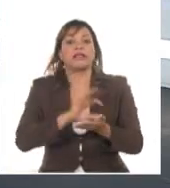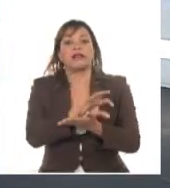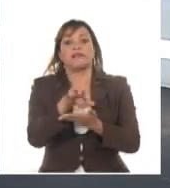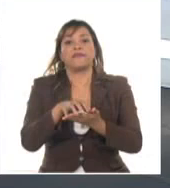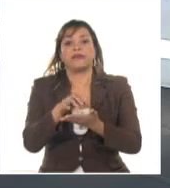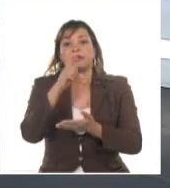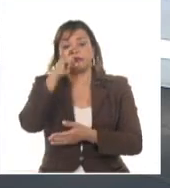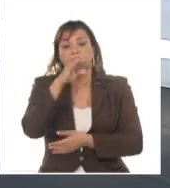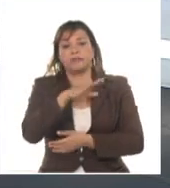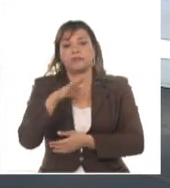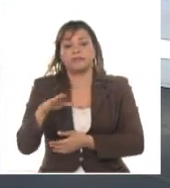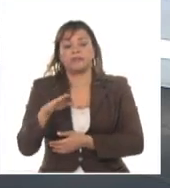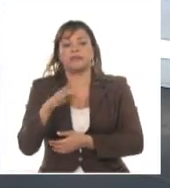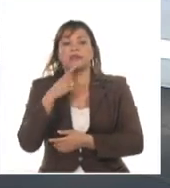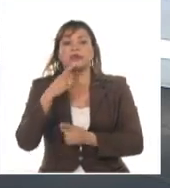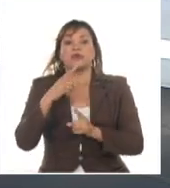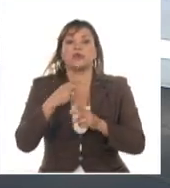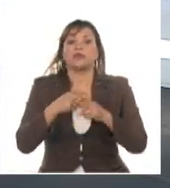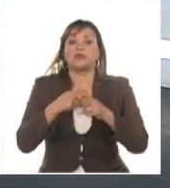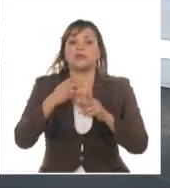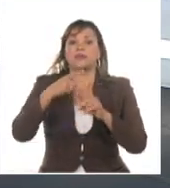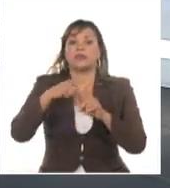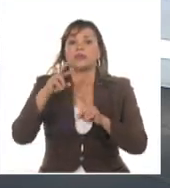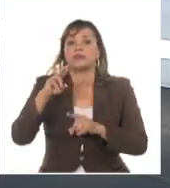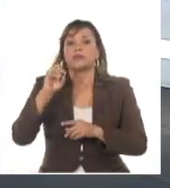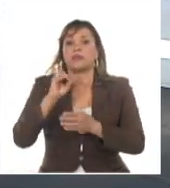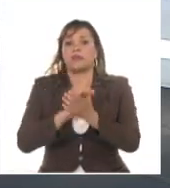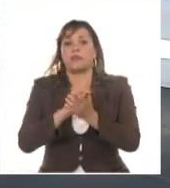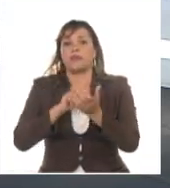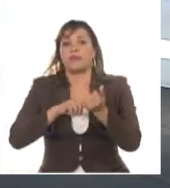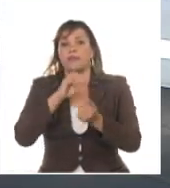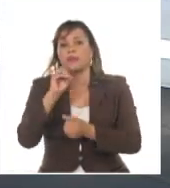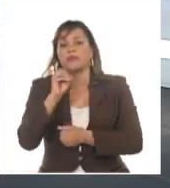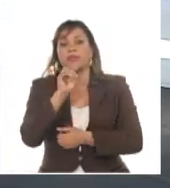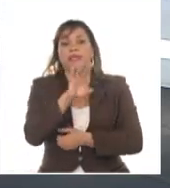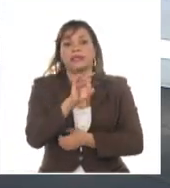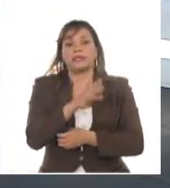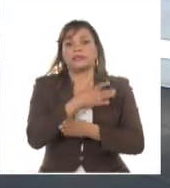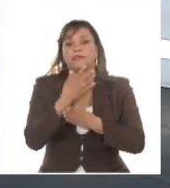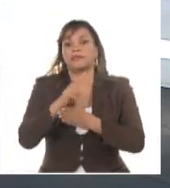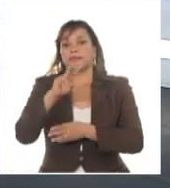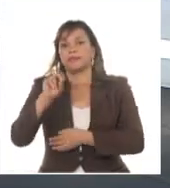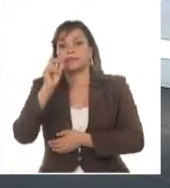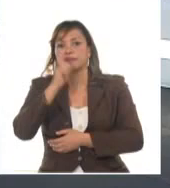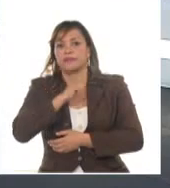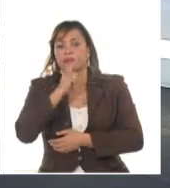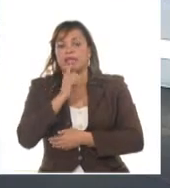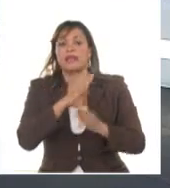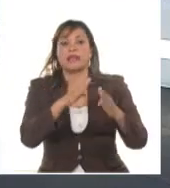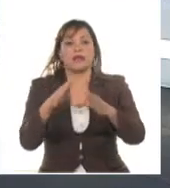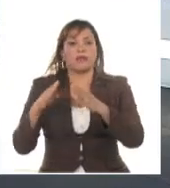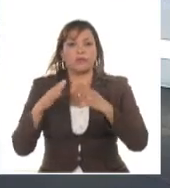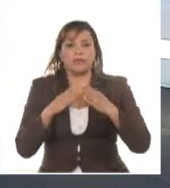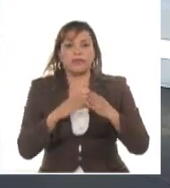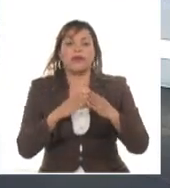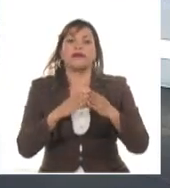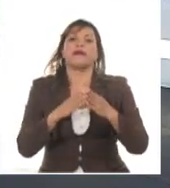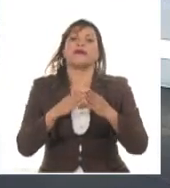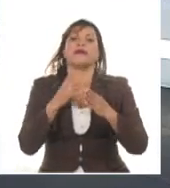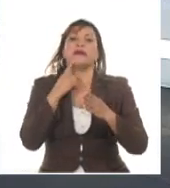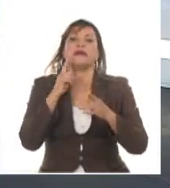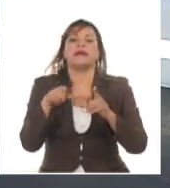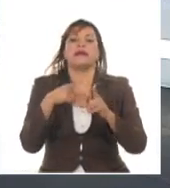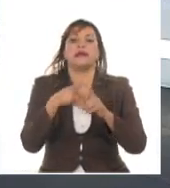Trompo del 15 al 21 de abril. El programa de actividades se extenderá a las comunidades, hogares de niños sin amparo familiar y a los